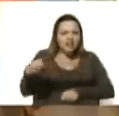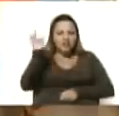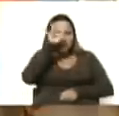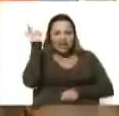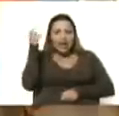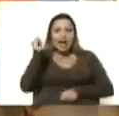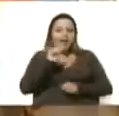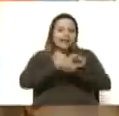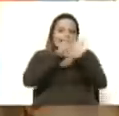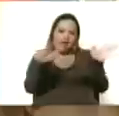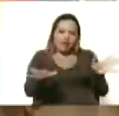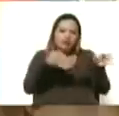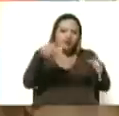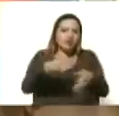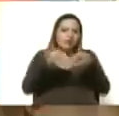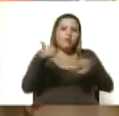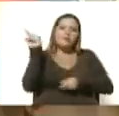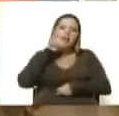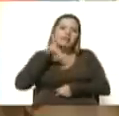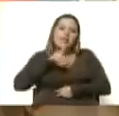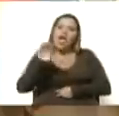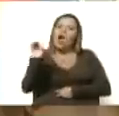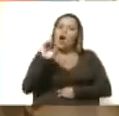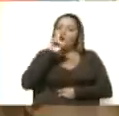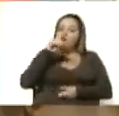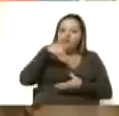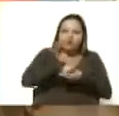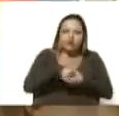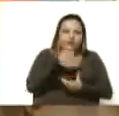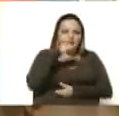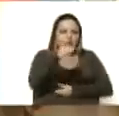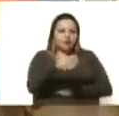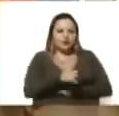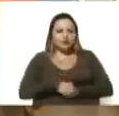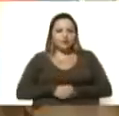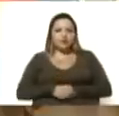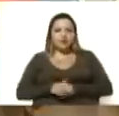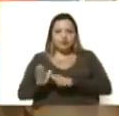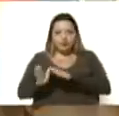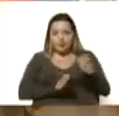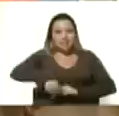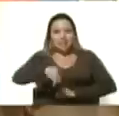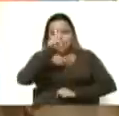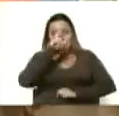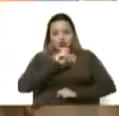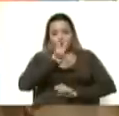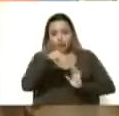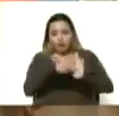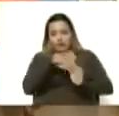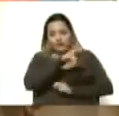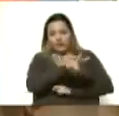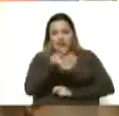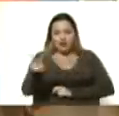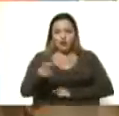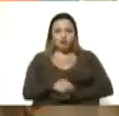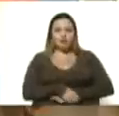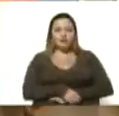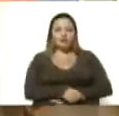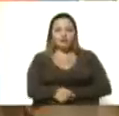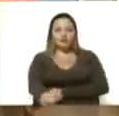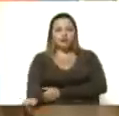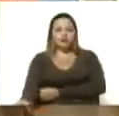que mentían o ocultaban información. Ahora bien, hubo una segunda fase en la investigación 22. Se dio